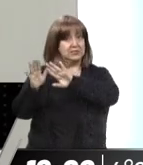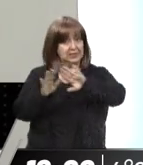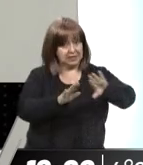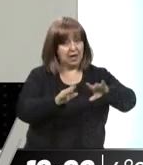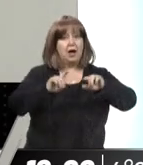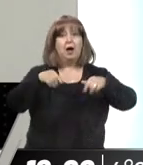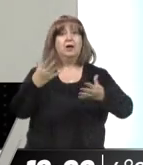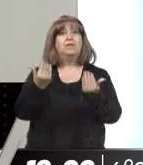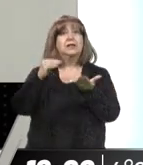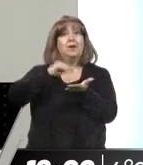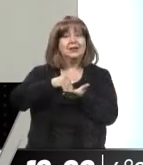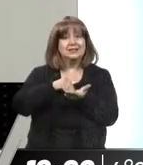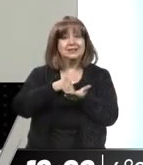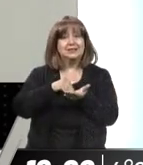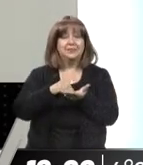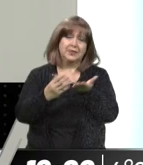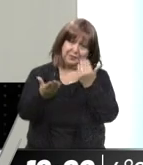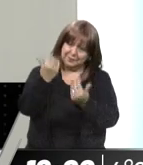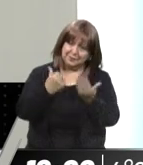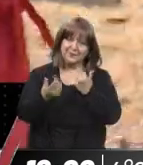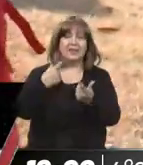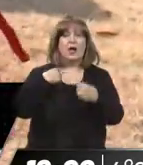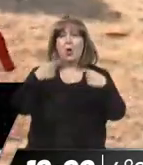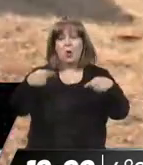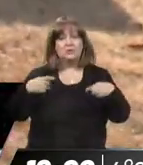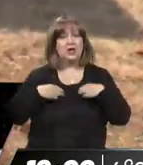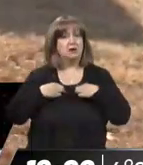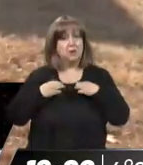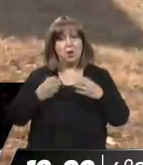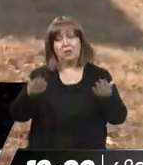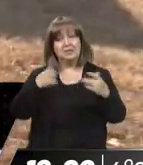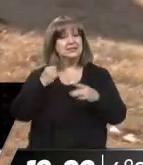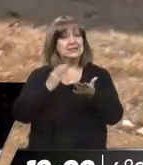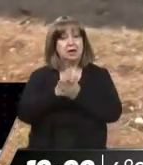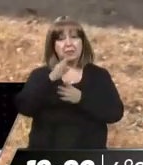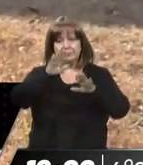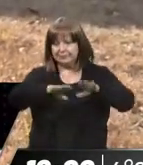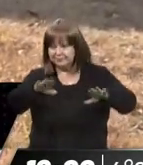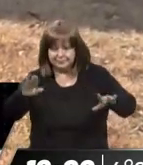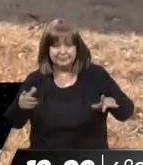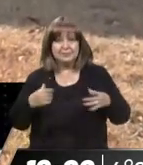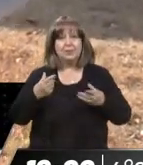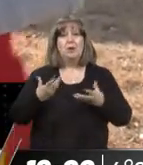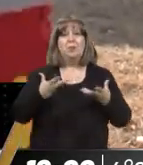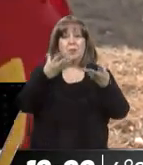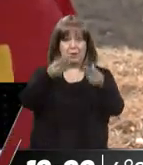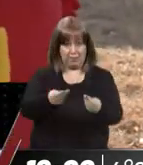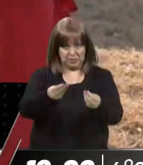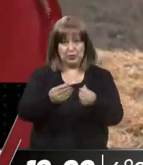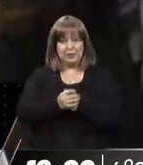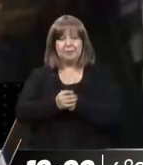sigan acompañando, que nos traigan cosas en buen estado, que siempre van a ser destinadas a quien más lo necesitan. La